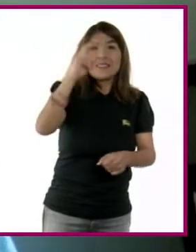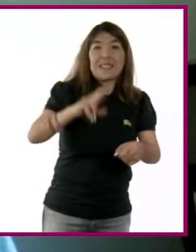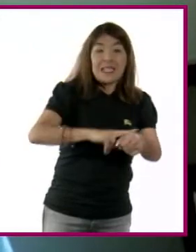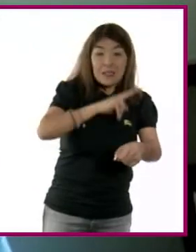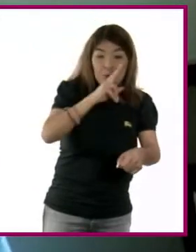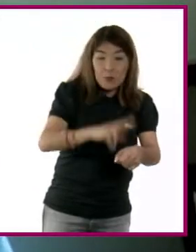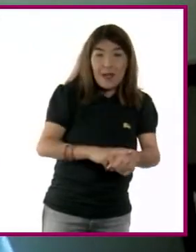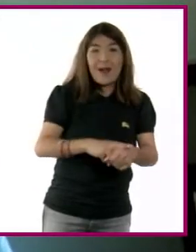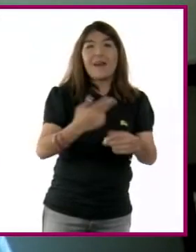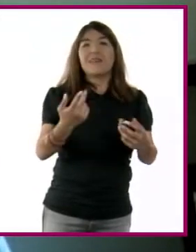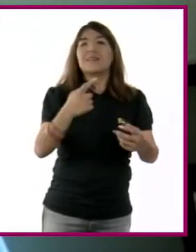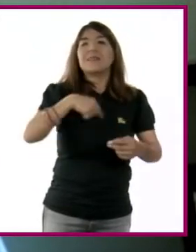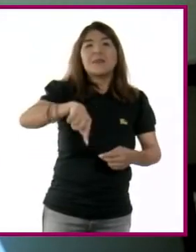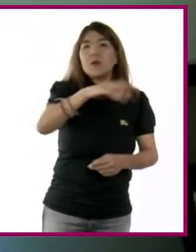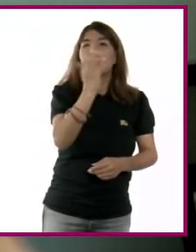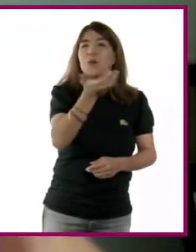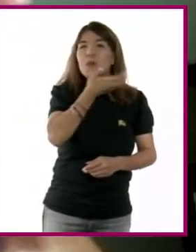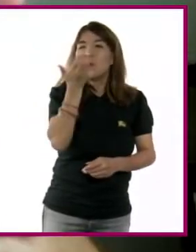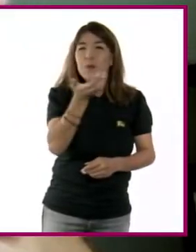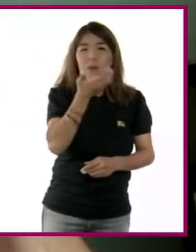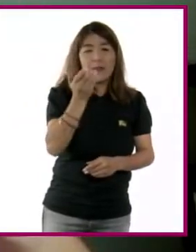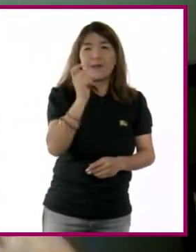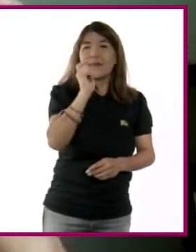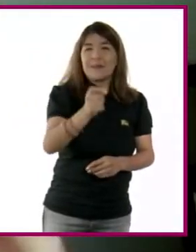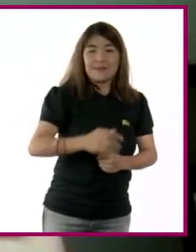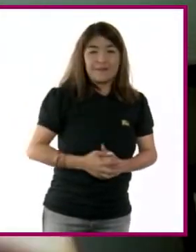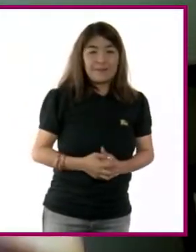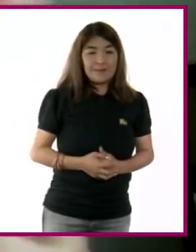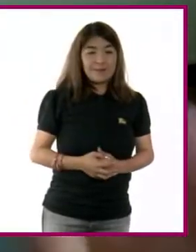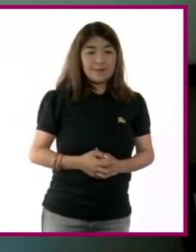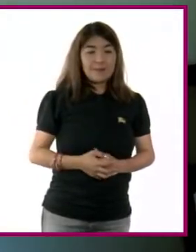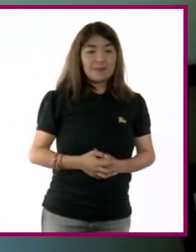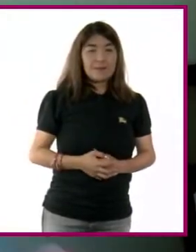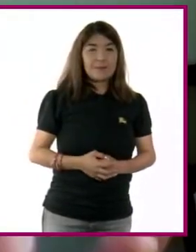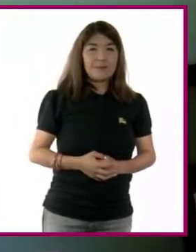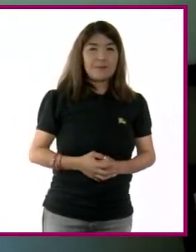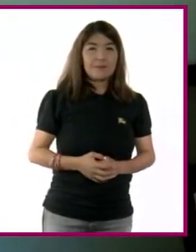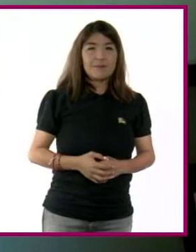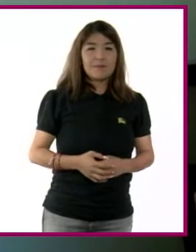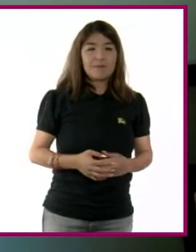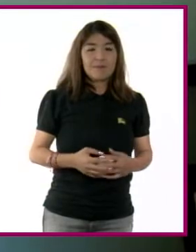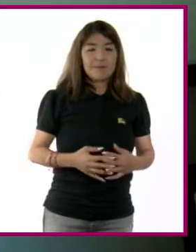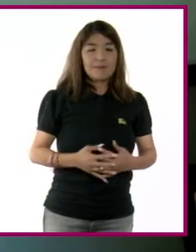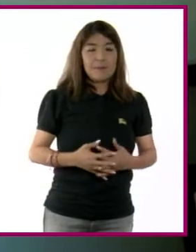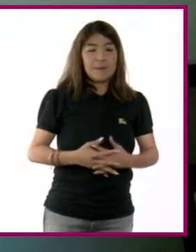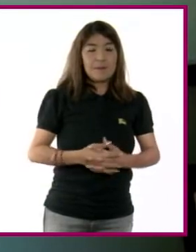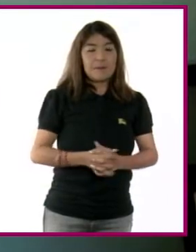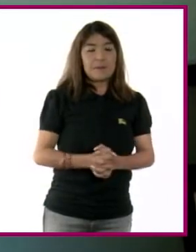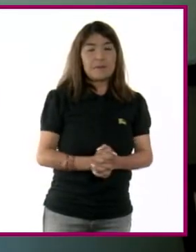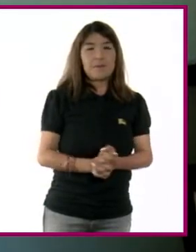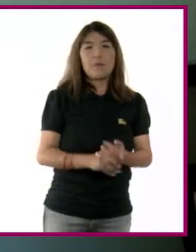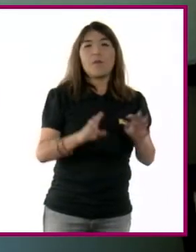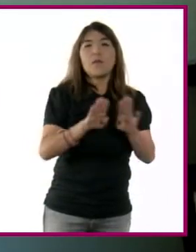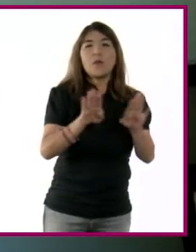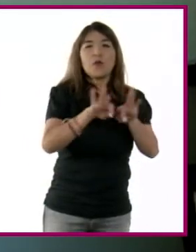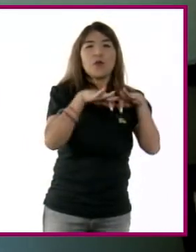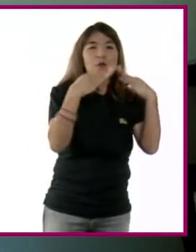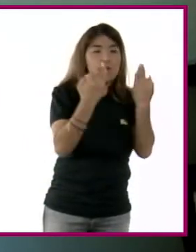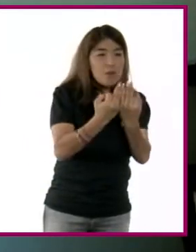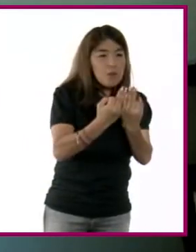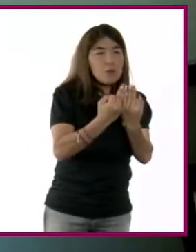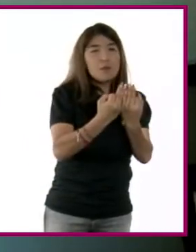duras, en el sentido en el que nos ayuda a estructurar la manera en la que concluimos y